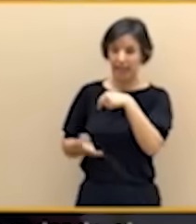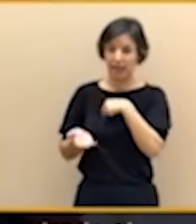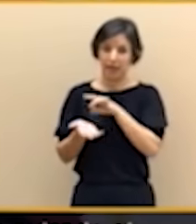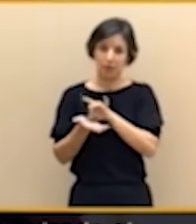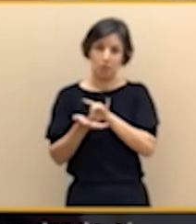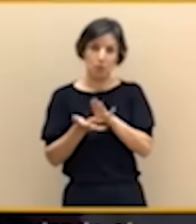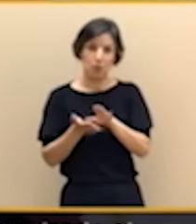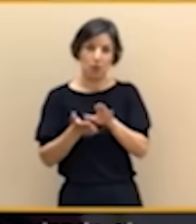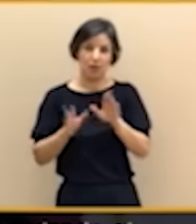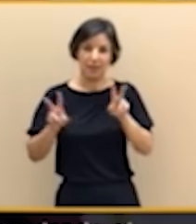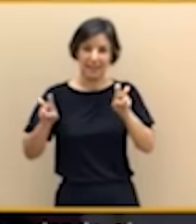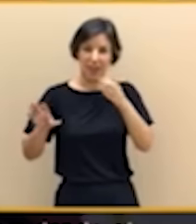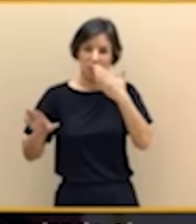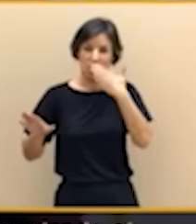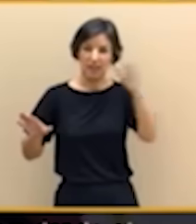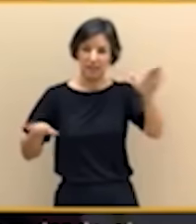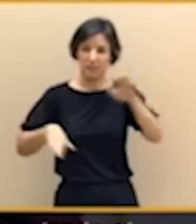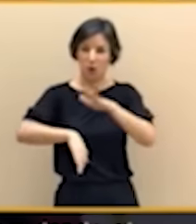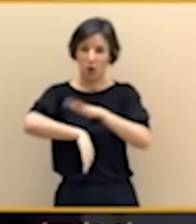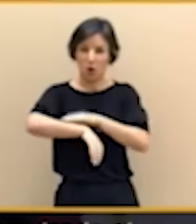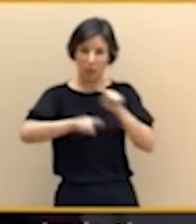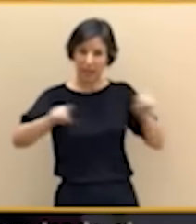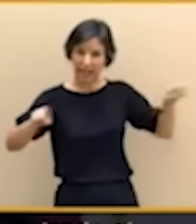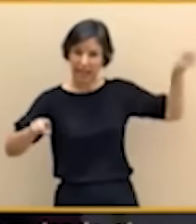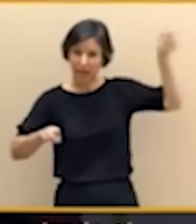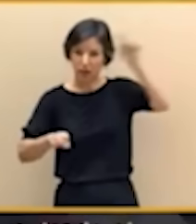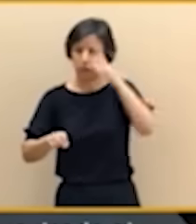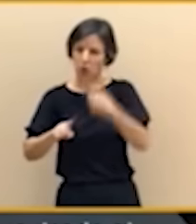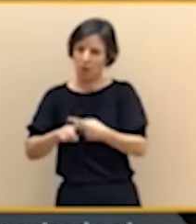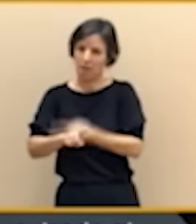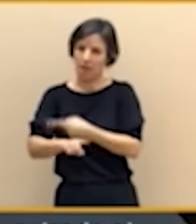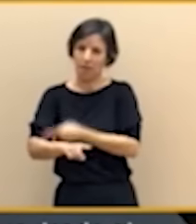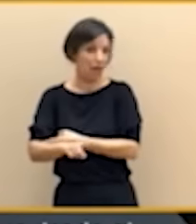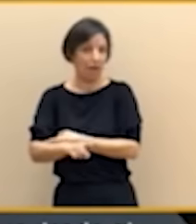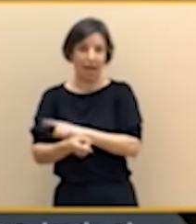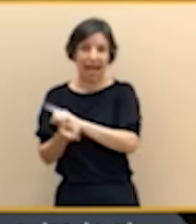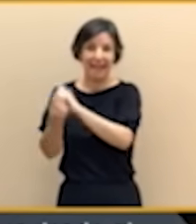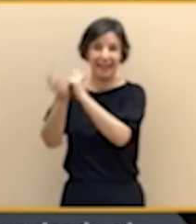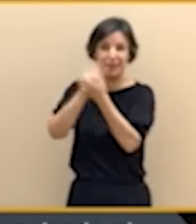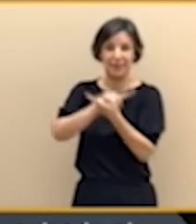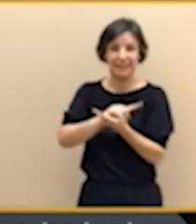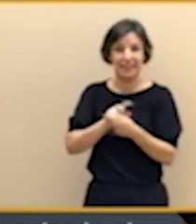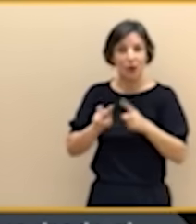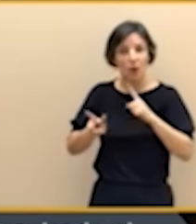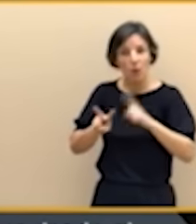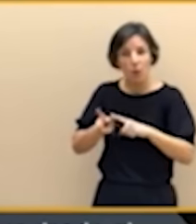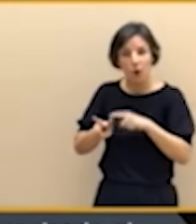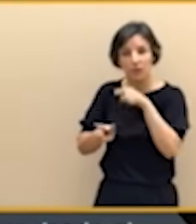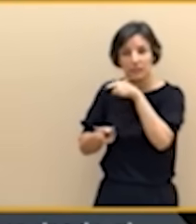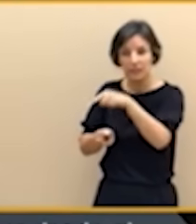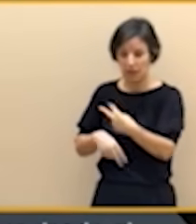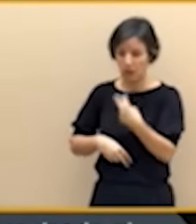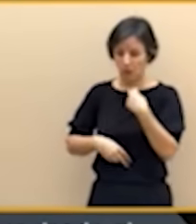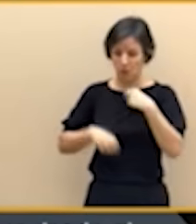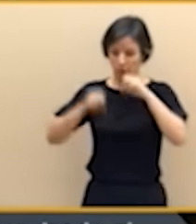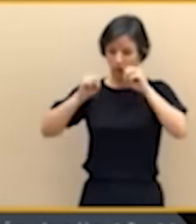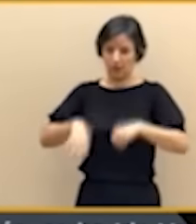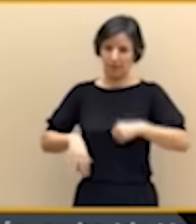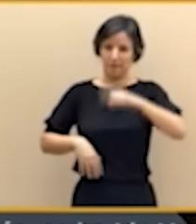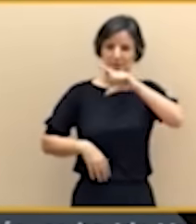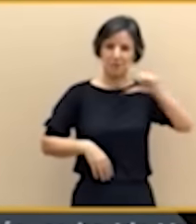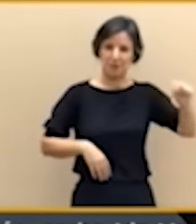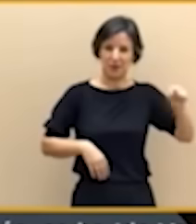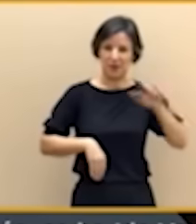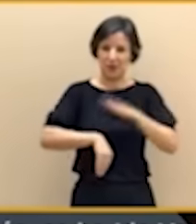lejos, ha sido al revés, ha sido Vox, se ha ido Vox. Y no hace falta mayor prueba para certificar que